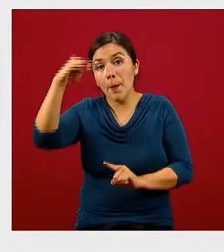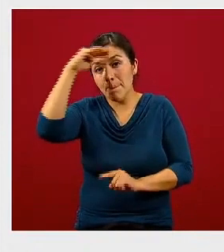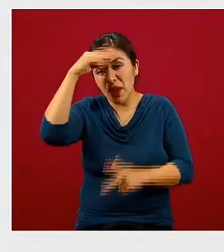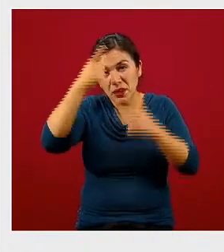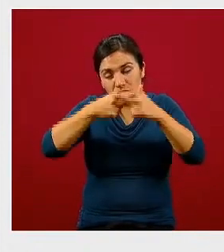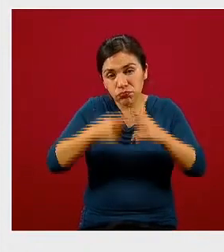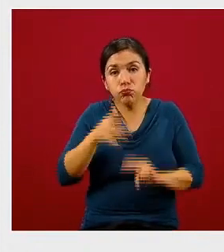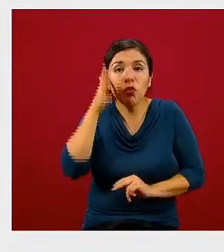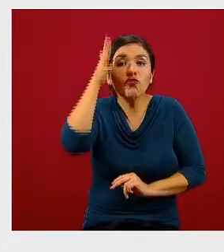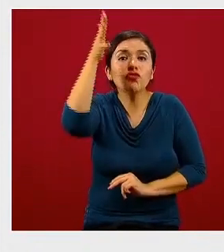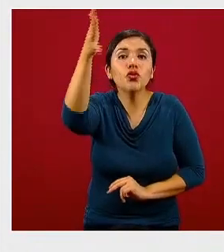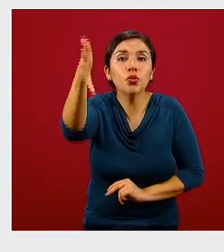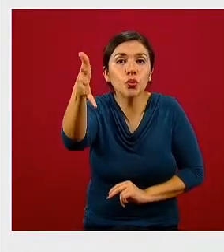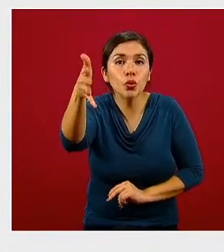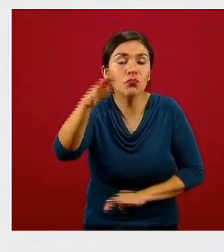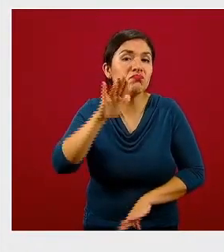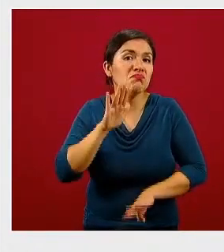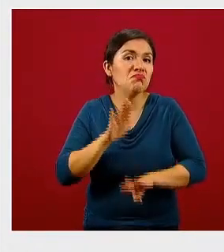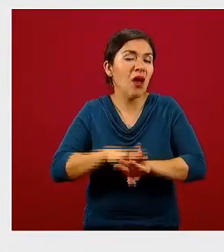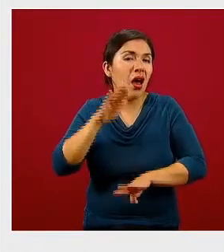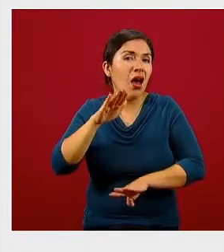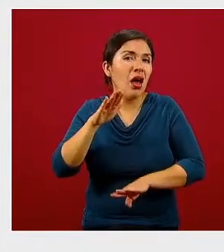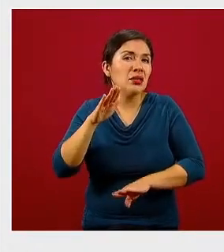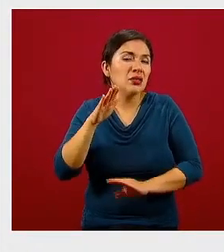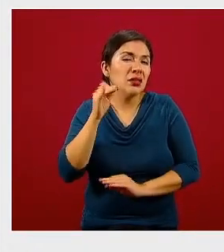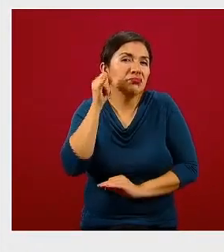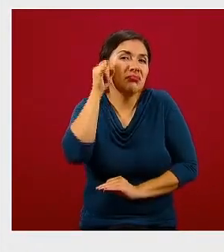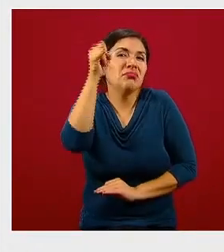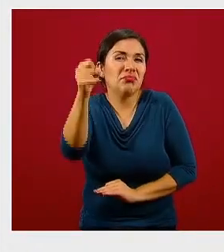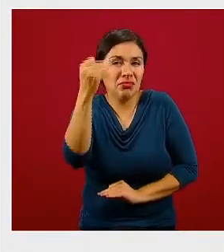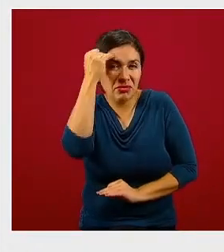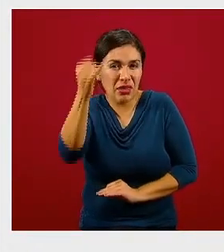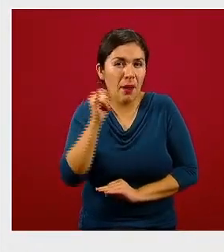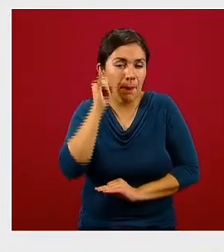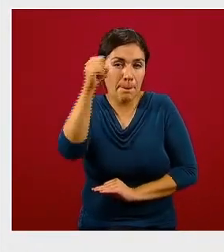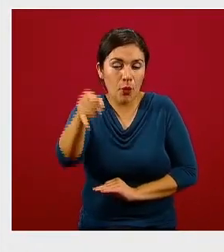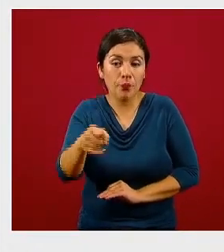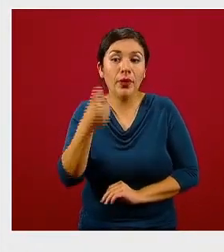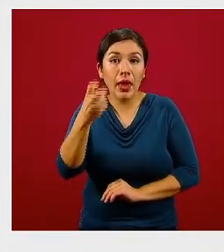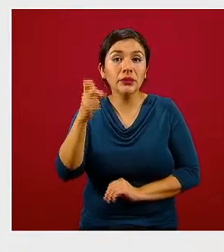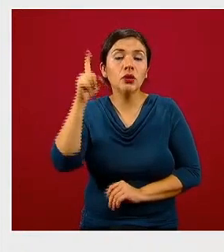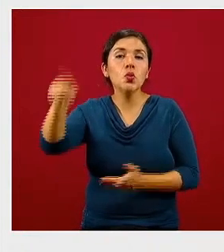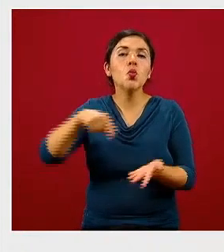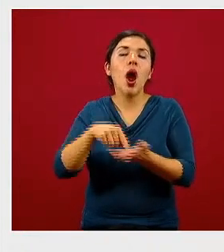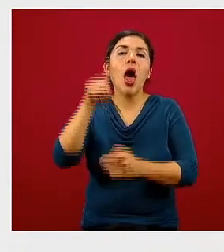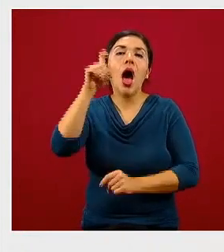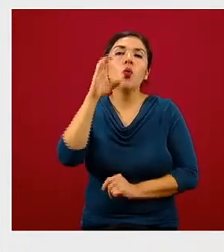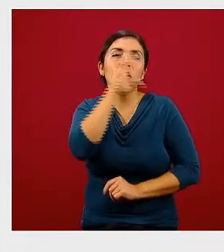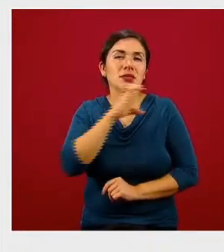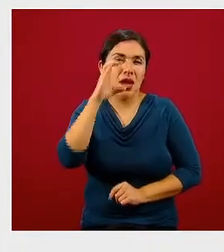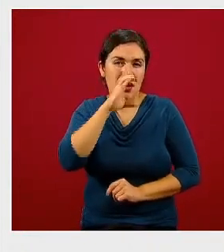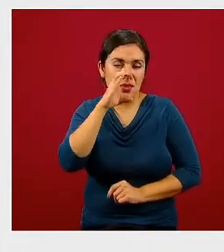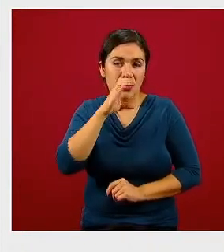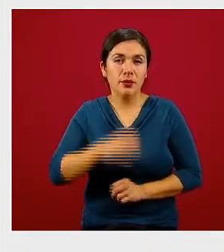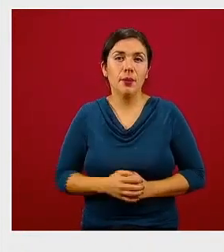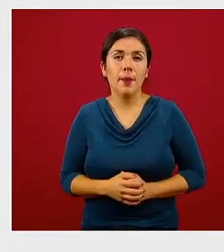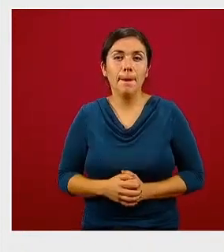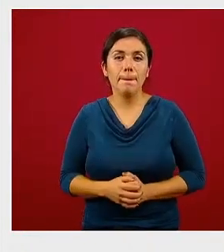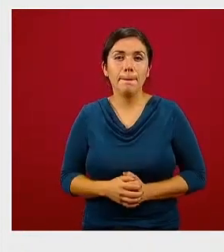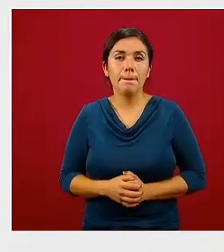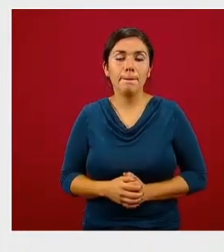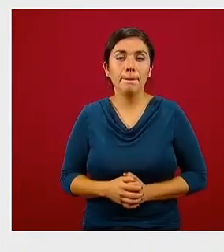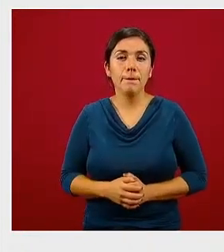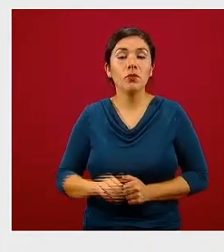proyectada hacia el futuro, a un futuro más lejano. Este es el caso de Aguascalientes, me parece. También tenemos